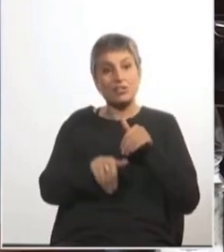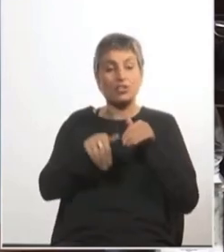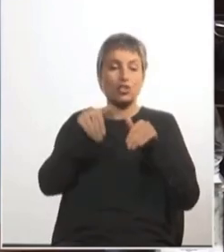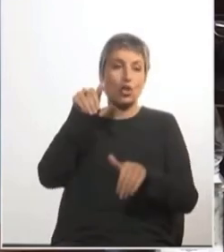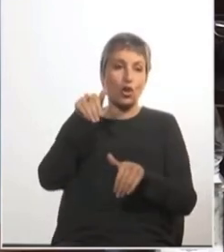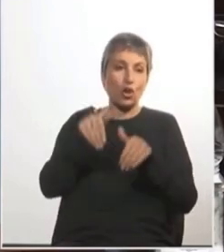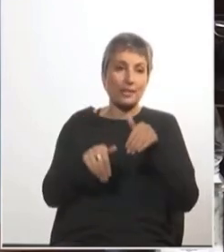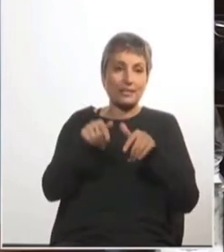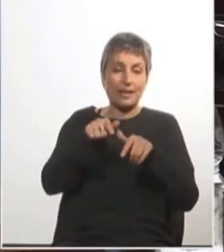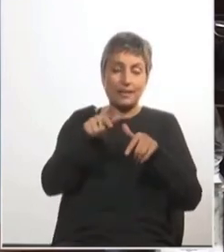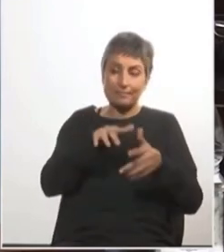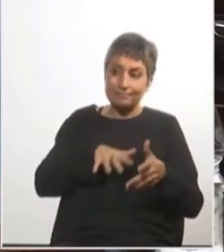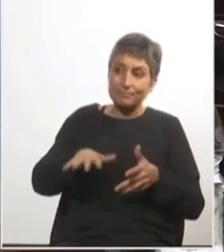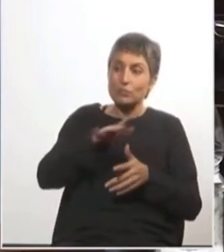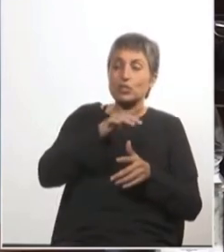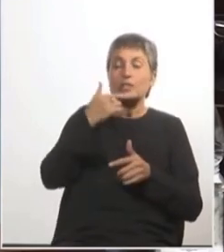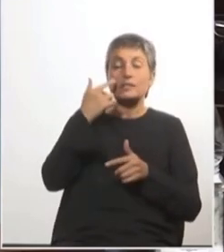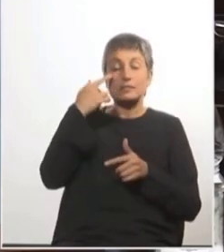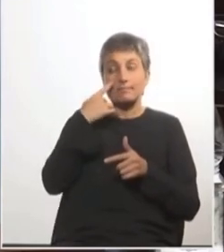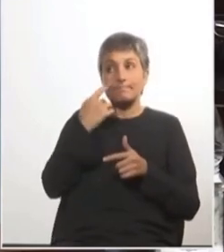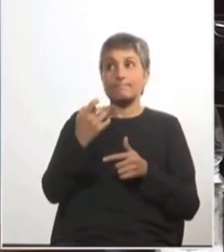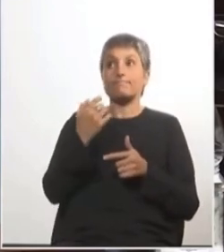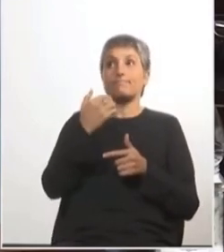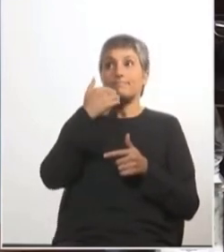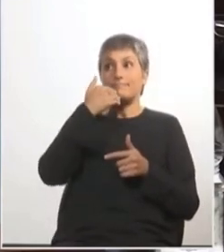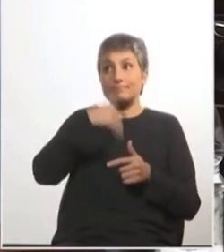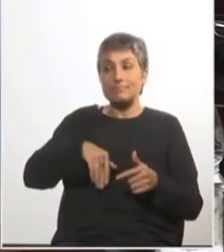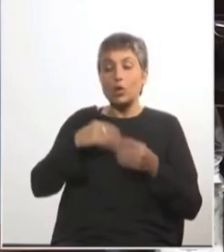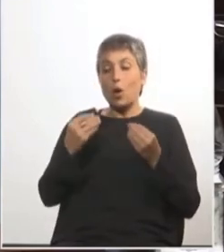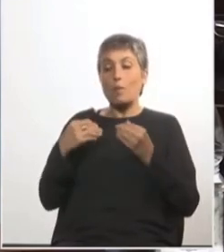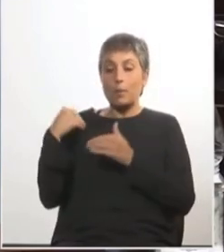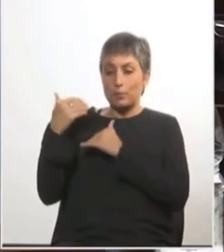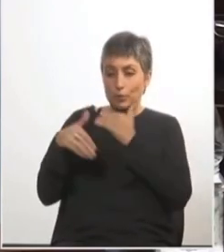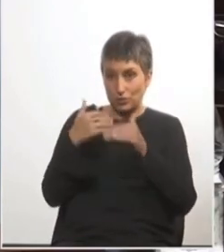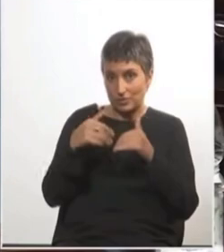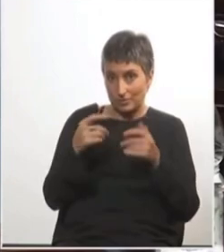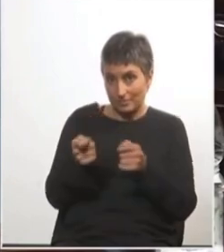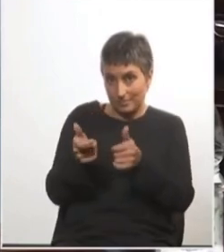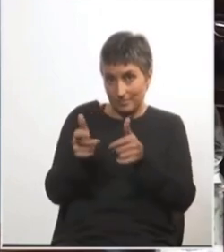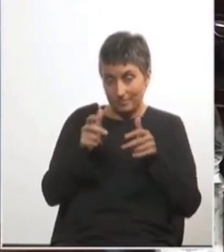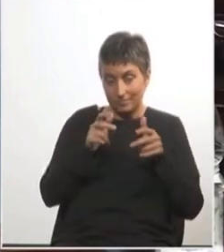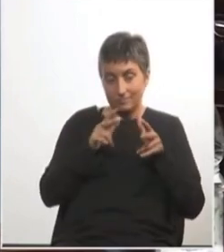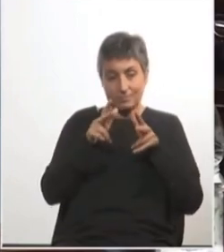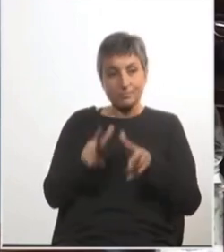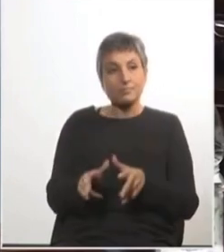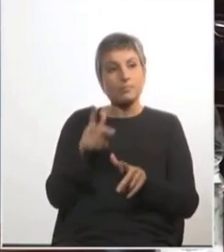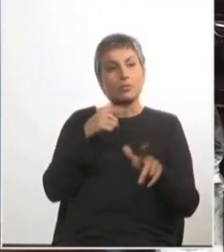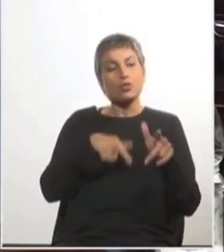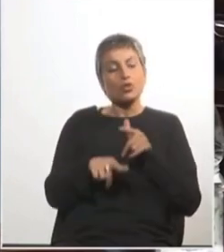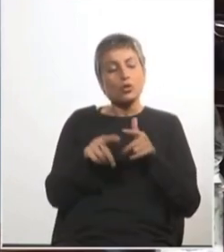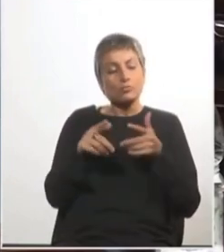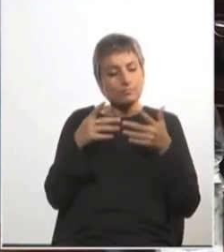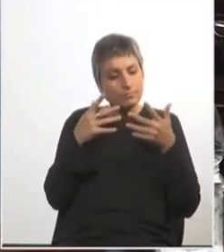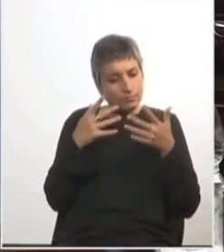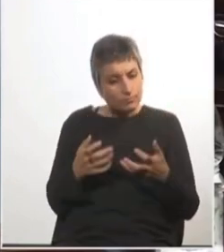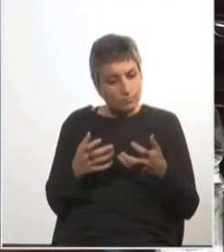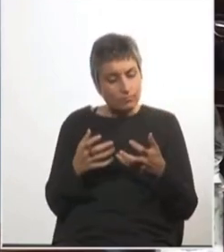Eso ayuda a entender el proceso que acabamos de mencionar. Pero yo quiero ir